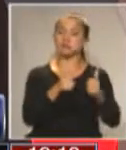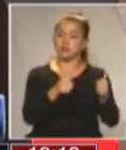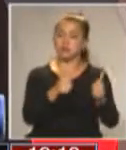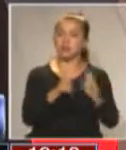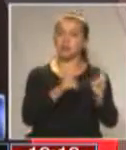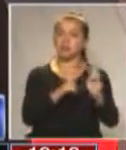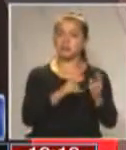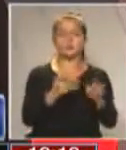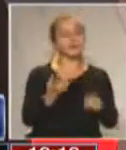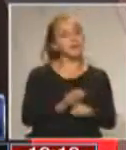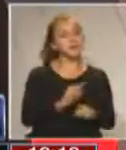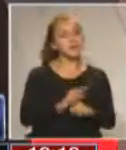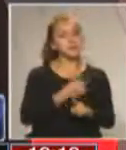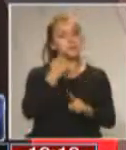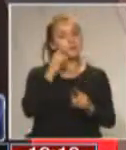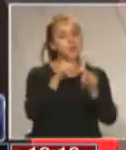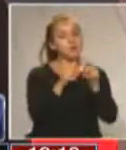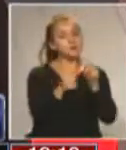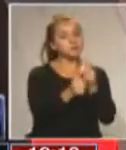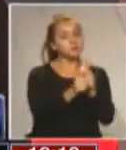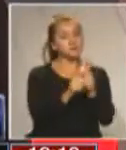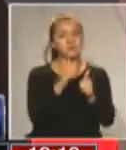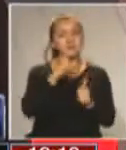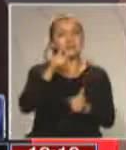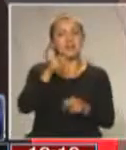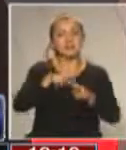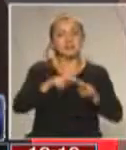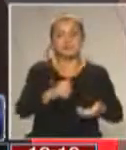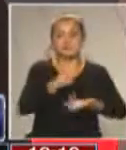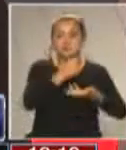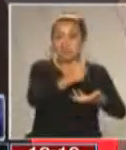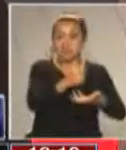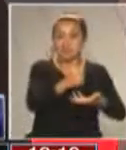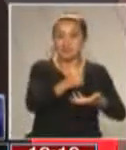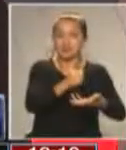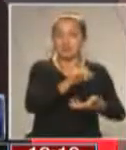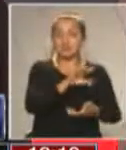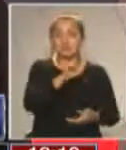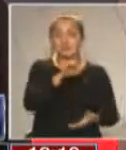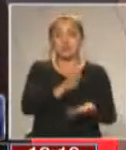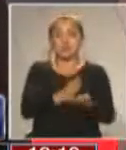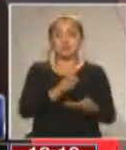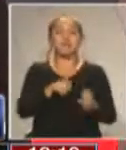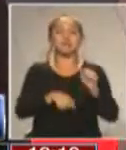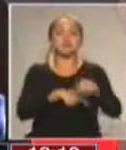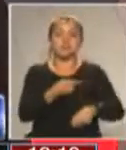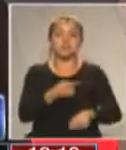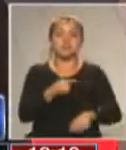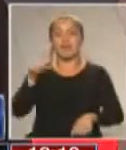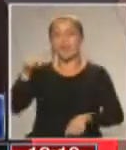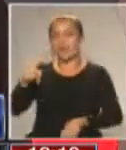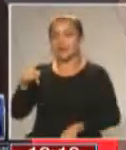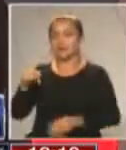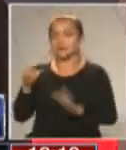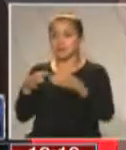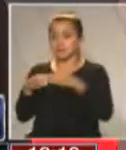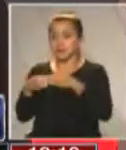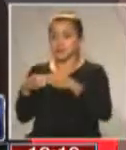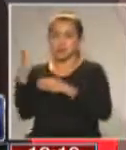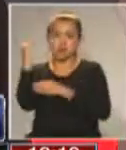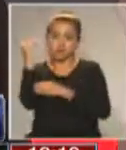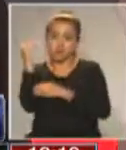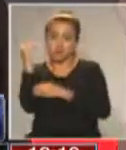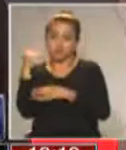hace lobby, pero te muestra la cercanía también de los que están financiando con los que toman las decisiones. Aquí no sabemos si está sucediendo